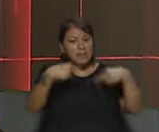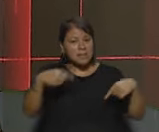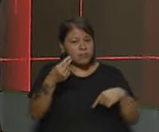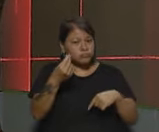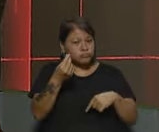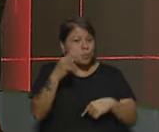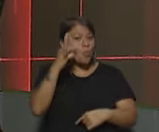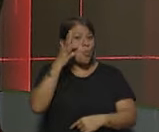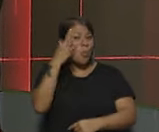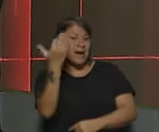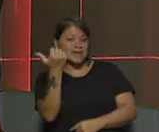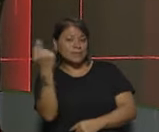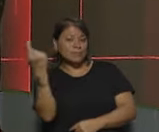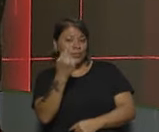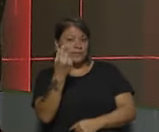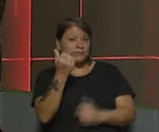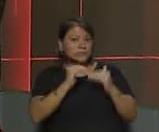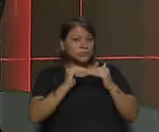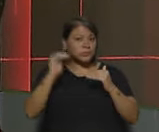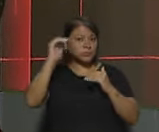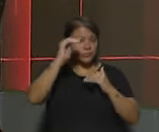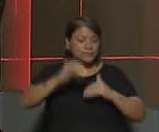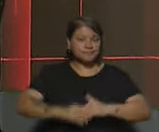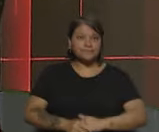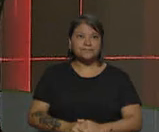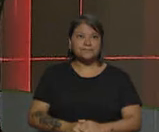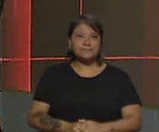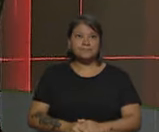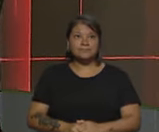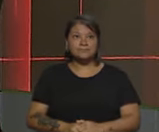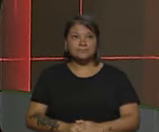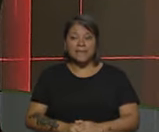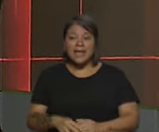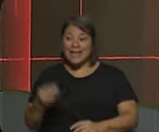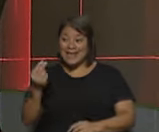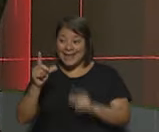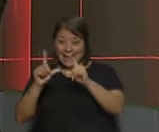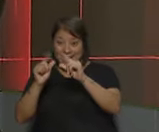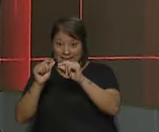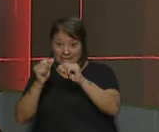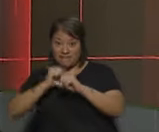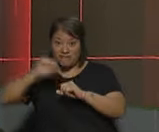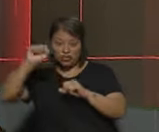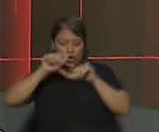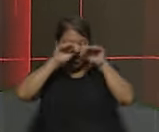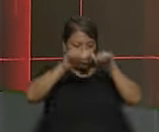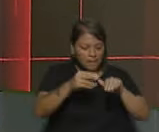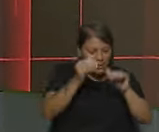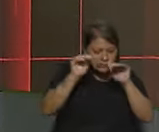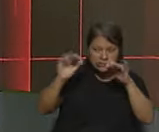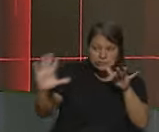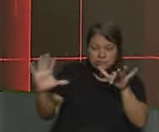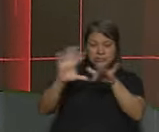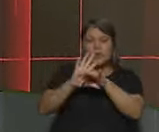por no es lineal lo que uno observa en la góndola como después se comporta el índice porque los componentes que marcan la inflación en